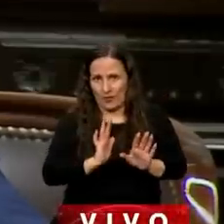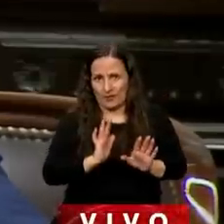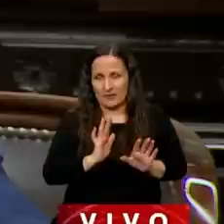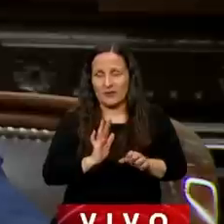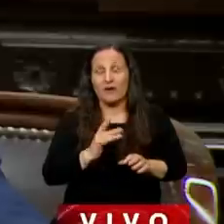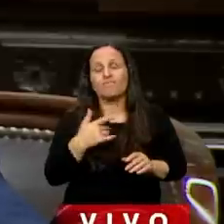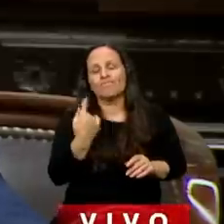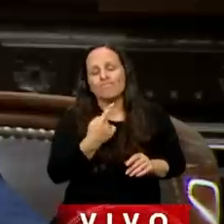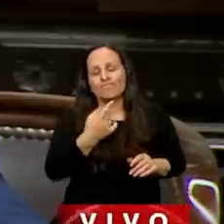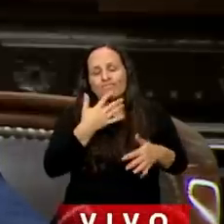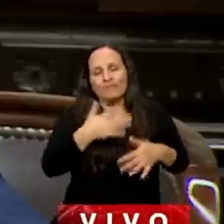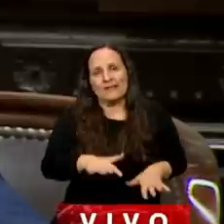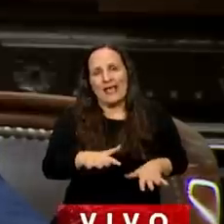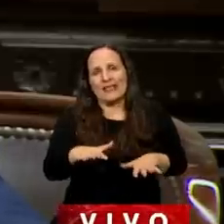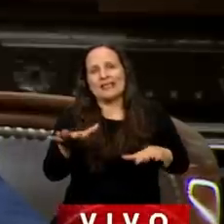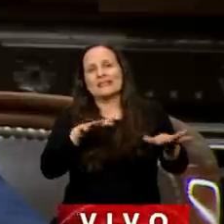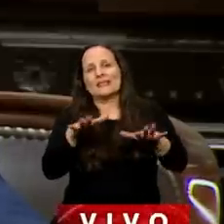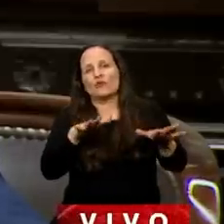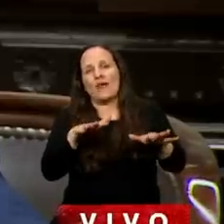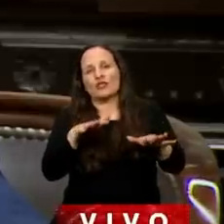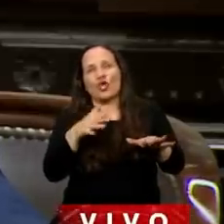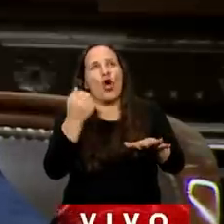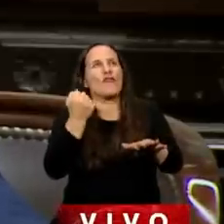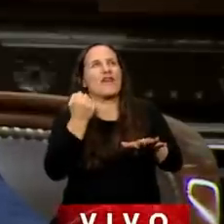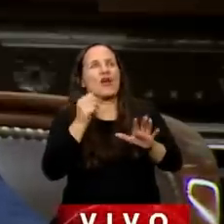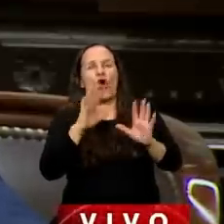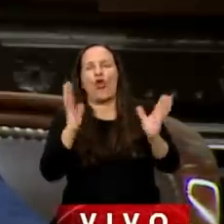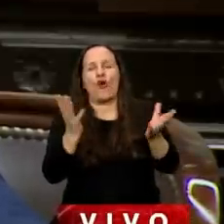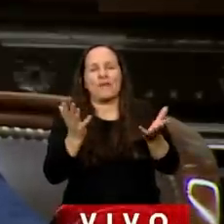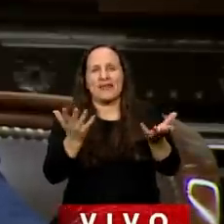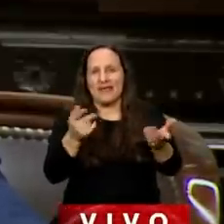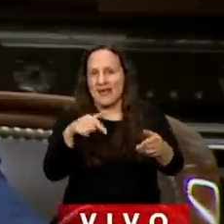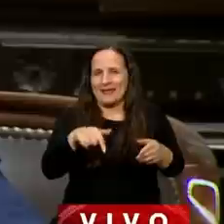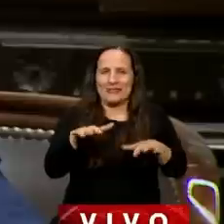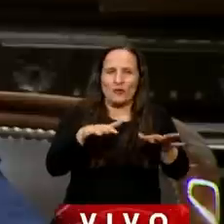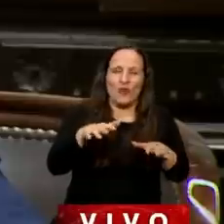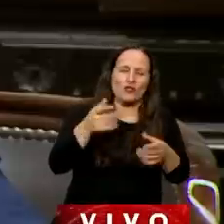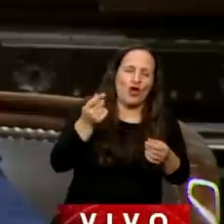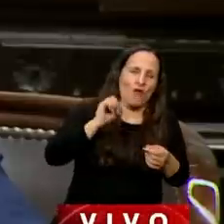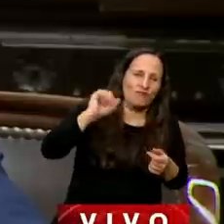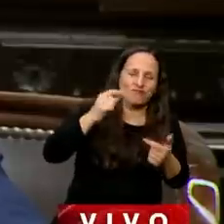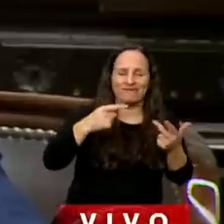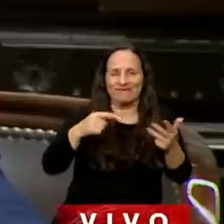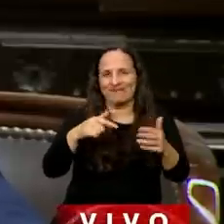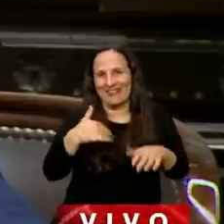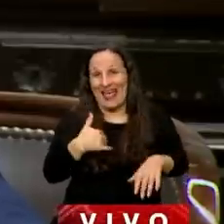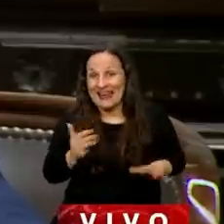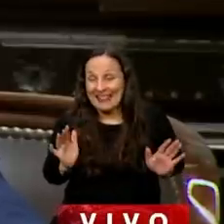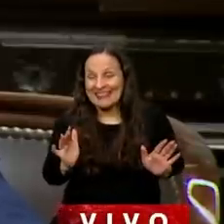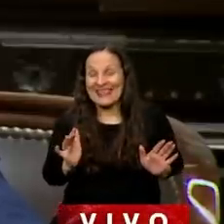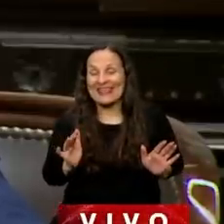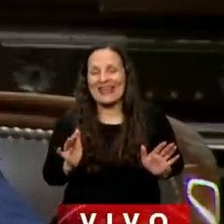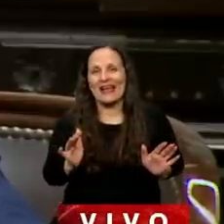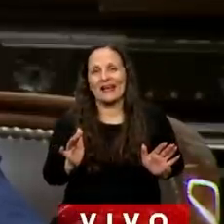Entendemos que la situación macroeconómica, el desplome económico argentino y